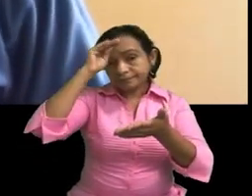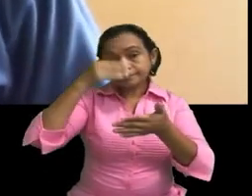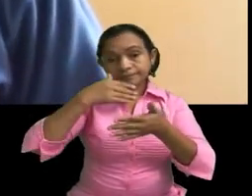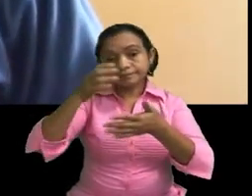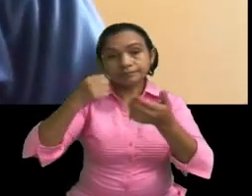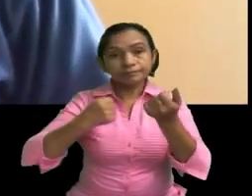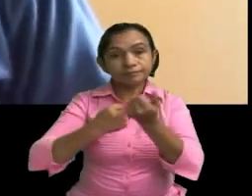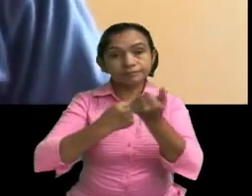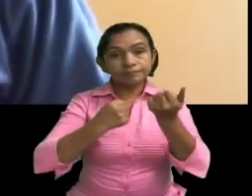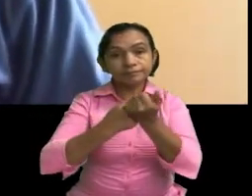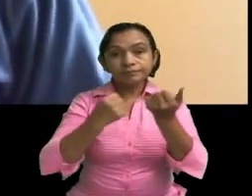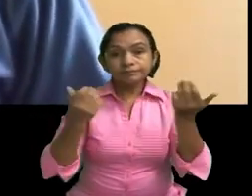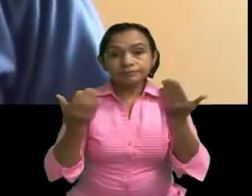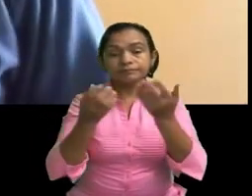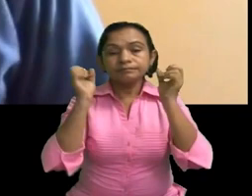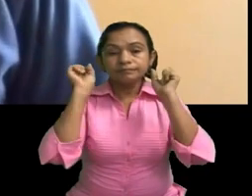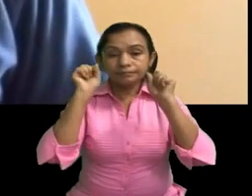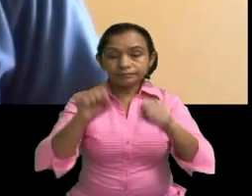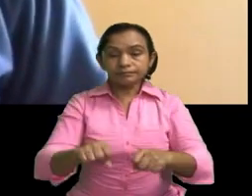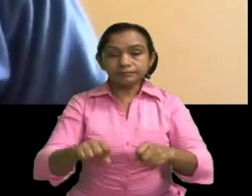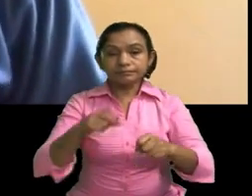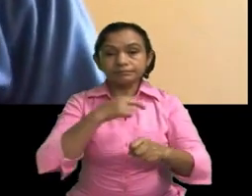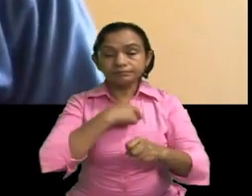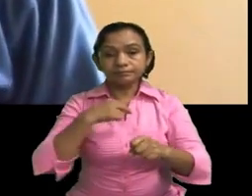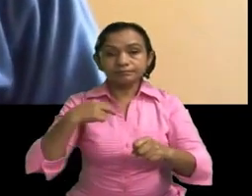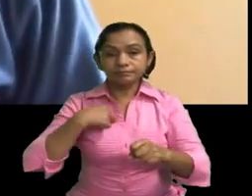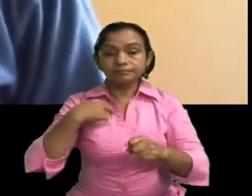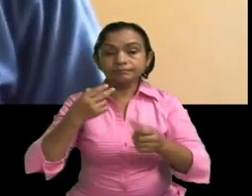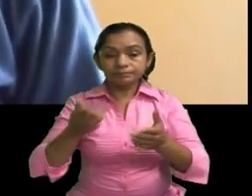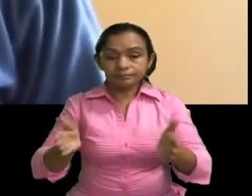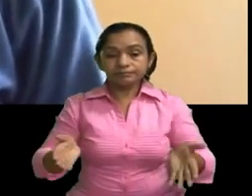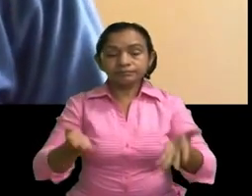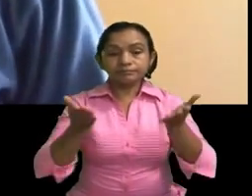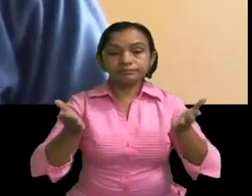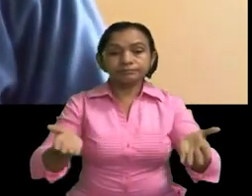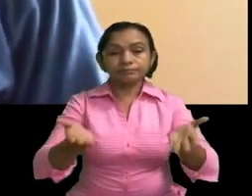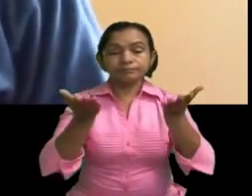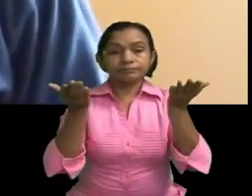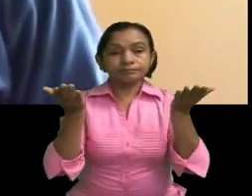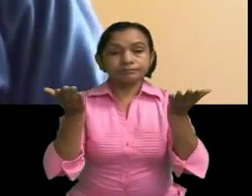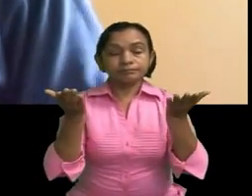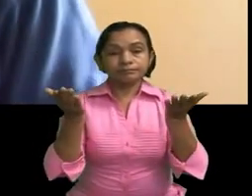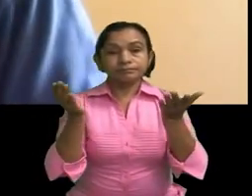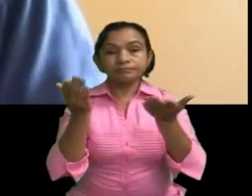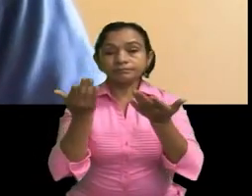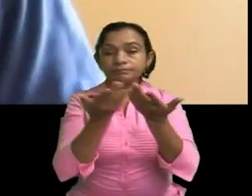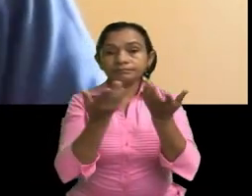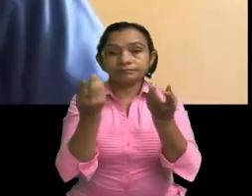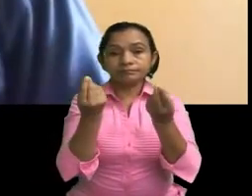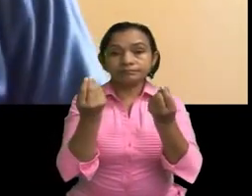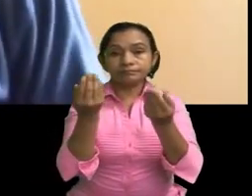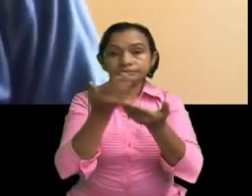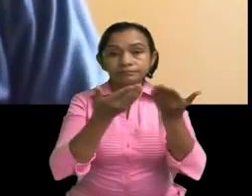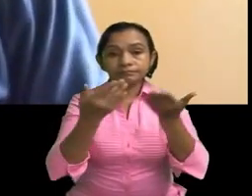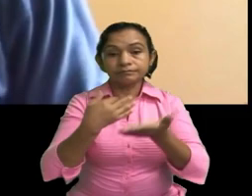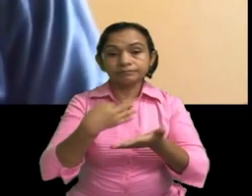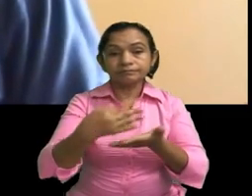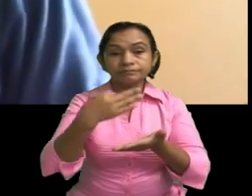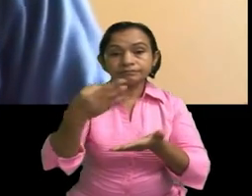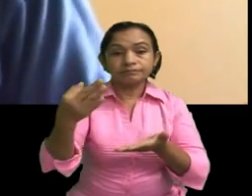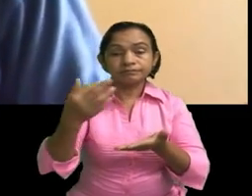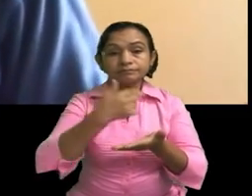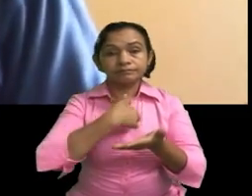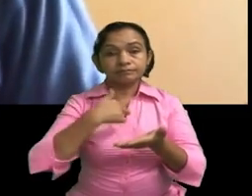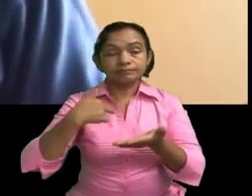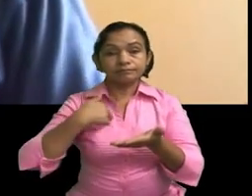asistencia técnica que pueda fomentar como una alternativa económica en el futuro y